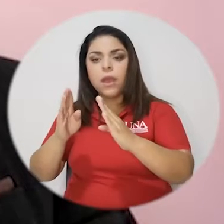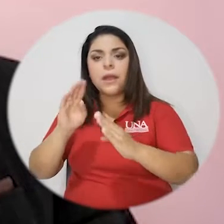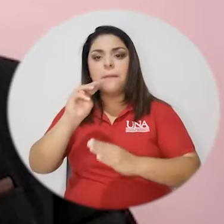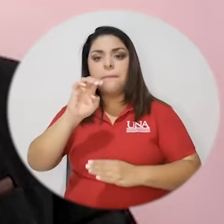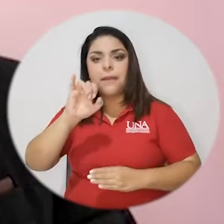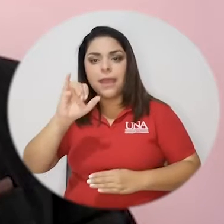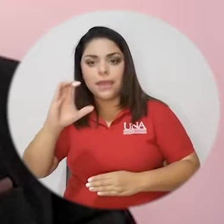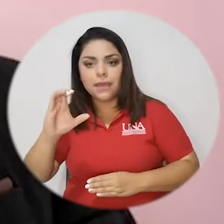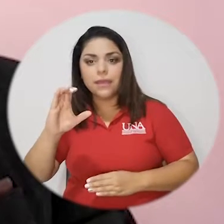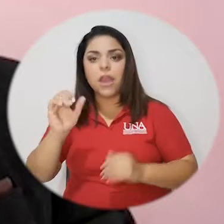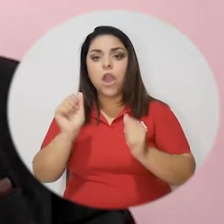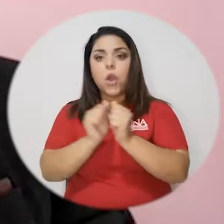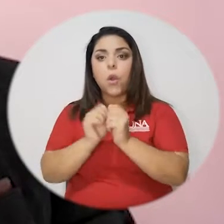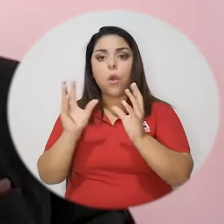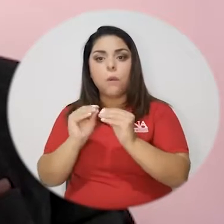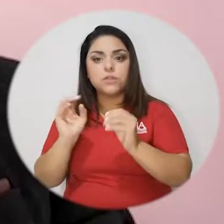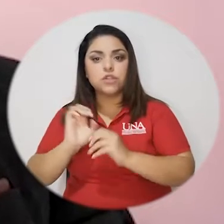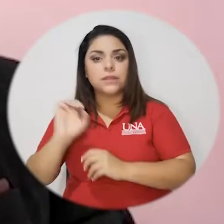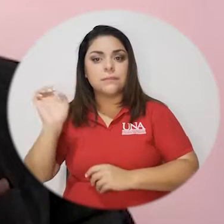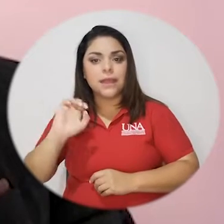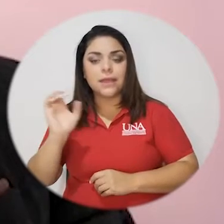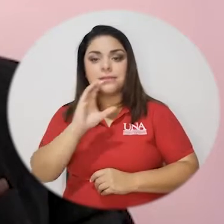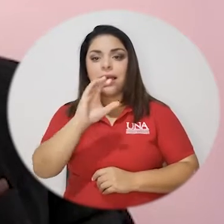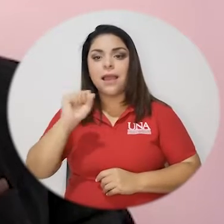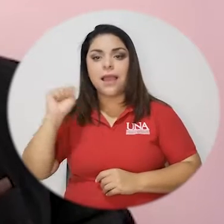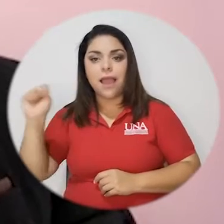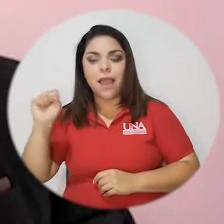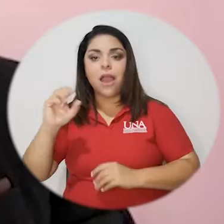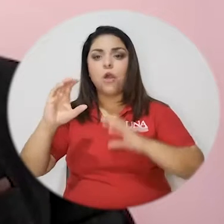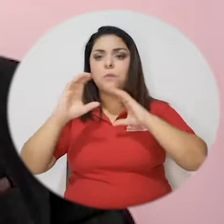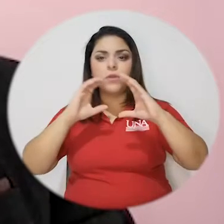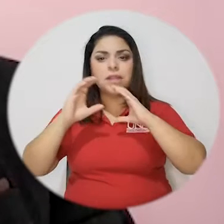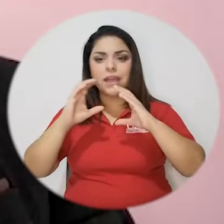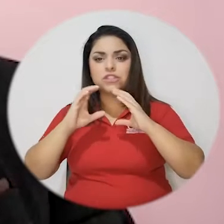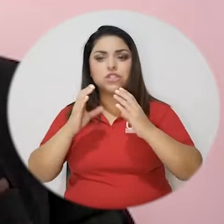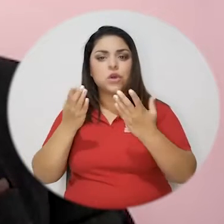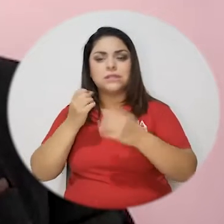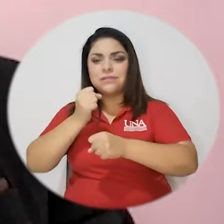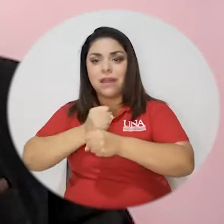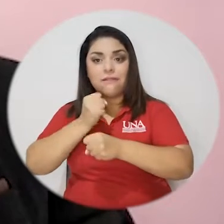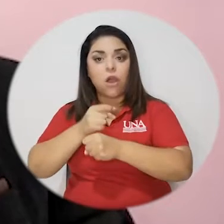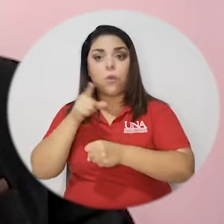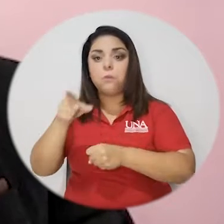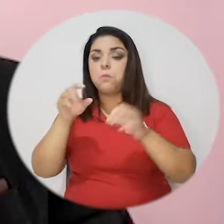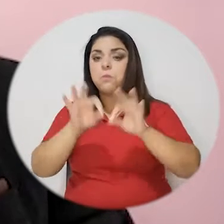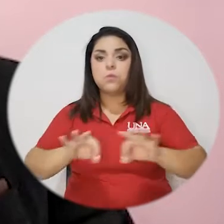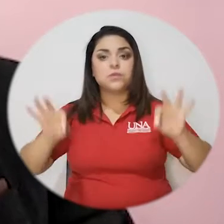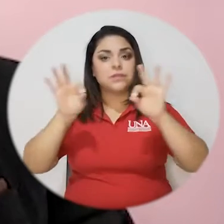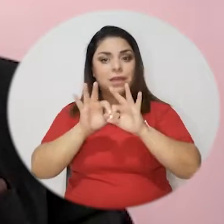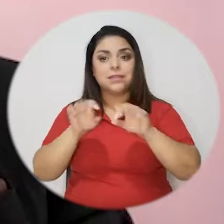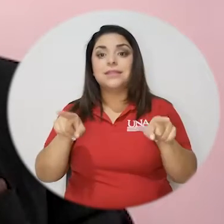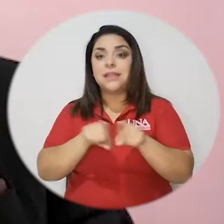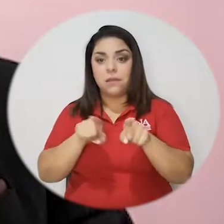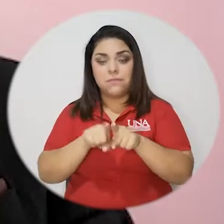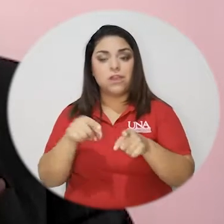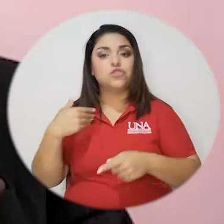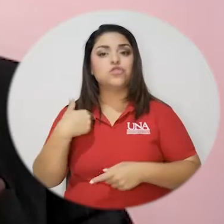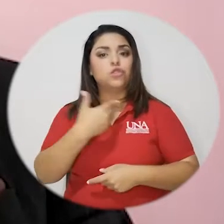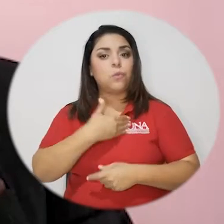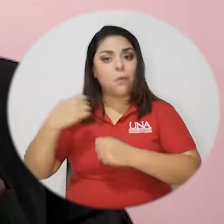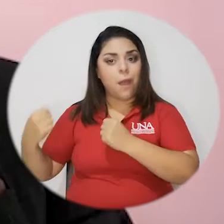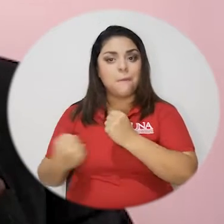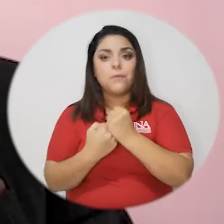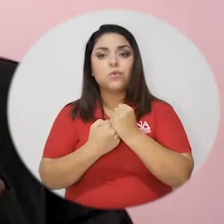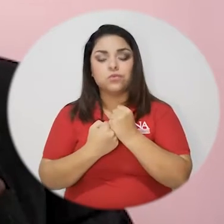el MEIC, con la Comisión de Emergencias, con la Caja, con comunicación. Las acciones de comunicación han sido muy importantes, y en eso también hemos tenido